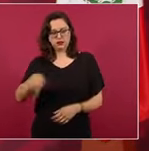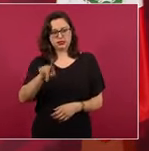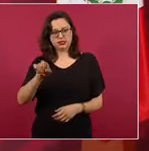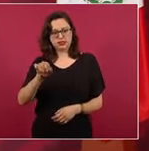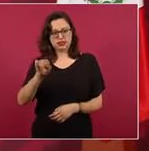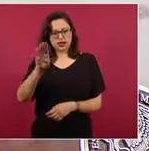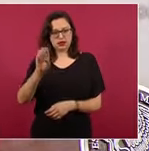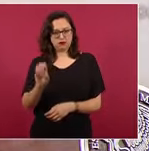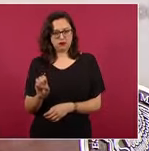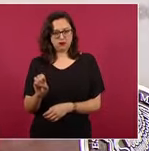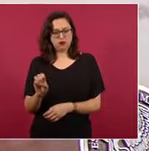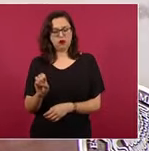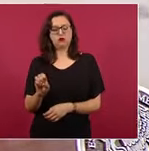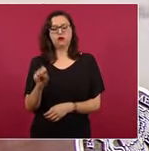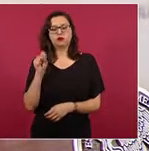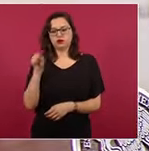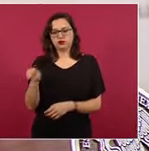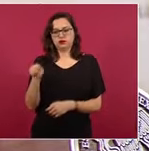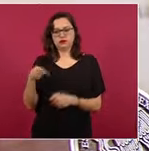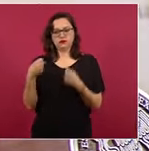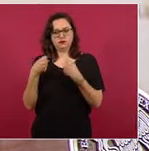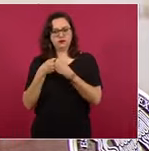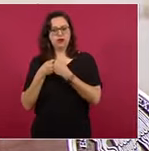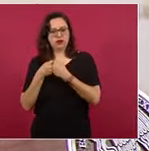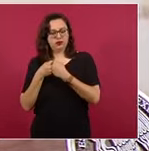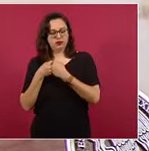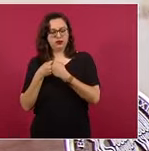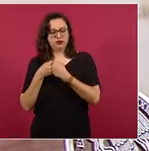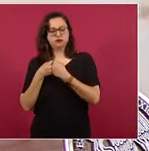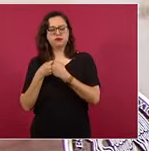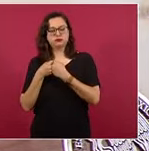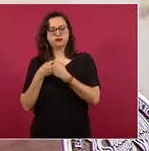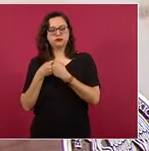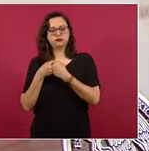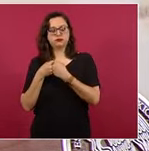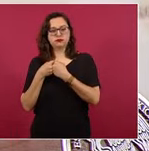es un paso fronterizo que está